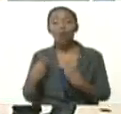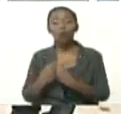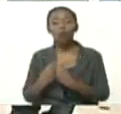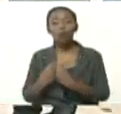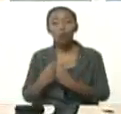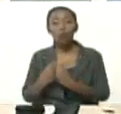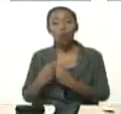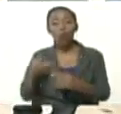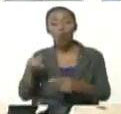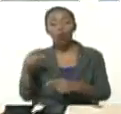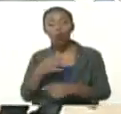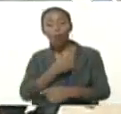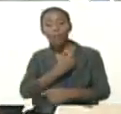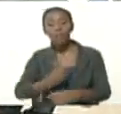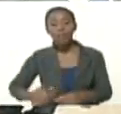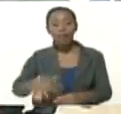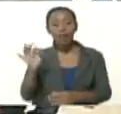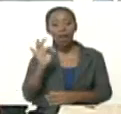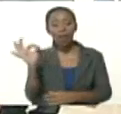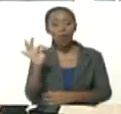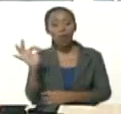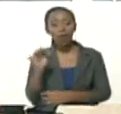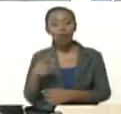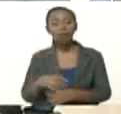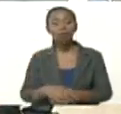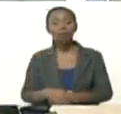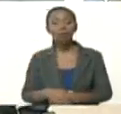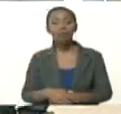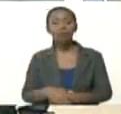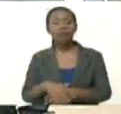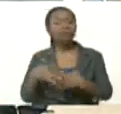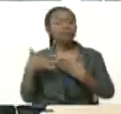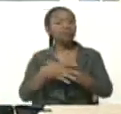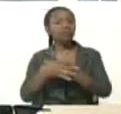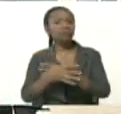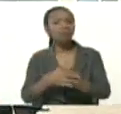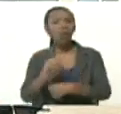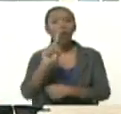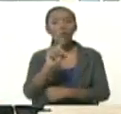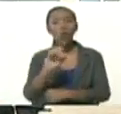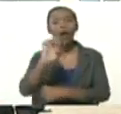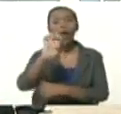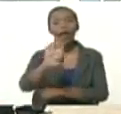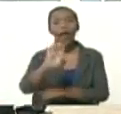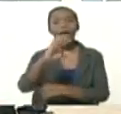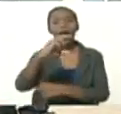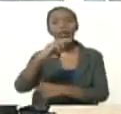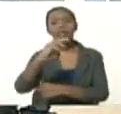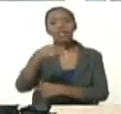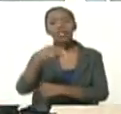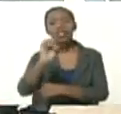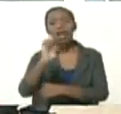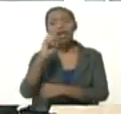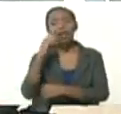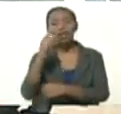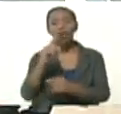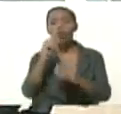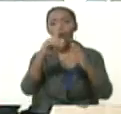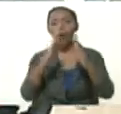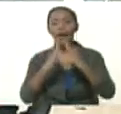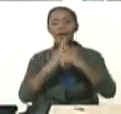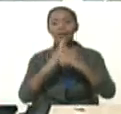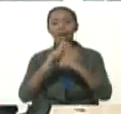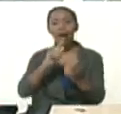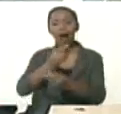de criptomonedas, y quisiera que explicáramos qué es un exchange a toda Venezuela, qué es un exchange, qué es una casa de cambio en el caso